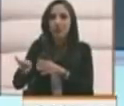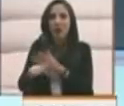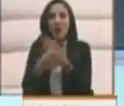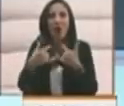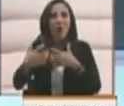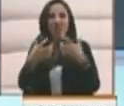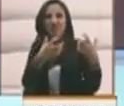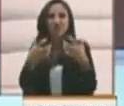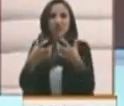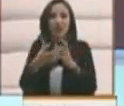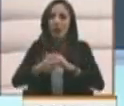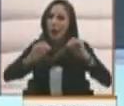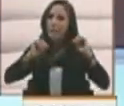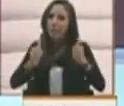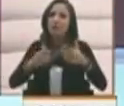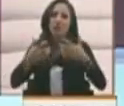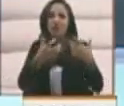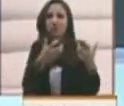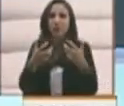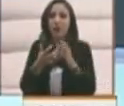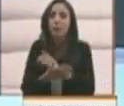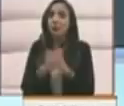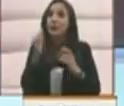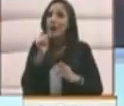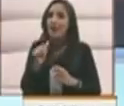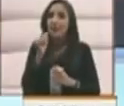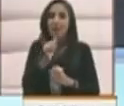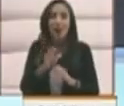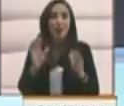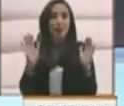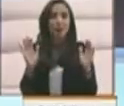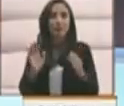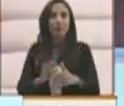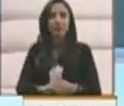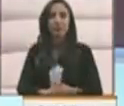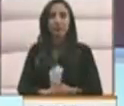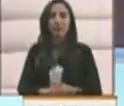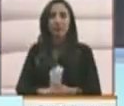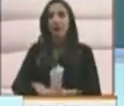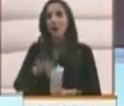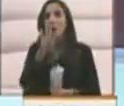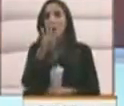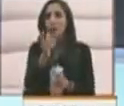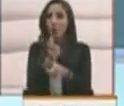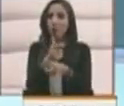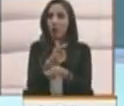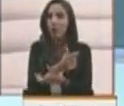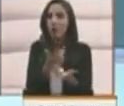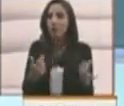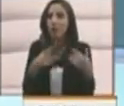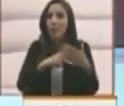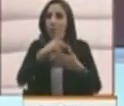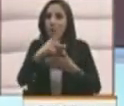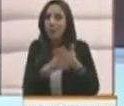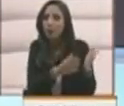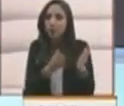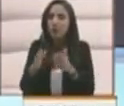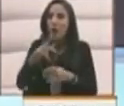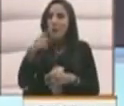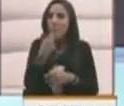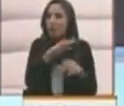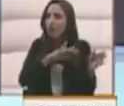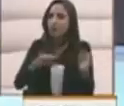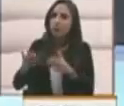guerra. Después del sábado 4 de agosto, el planteamiento ya no es político por